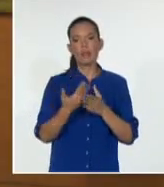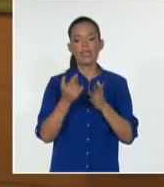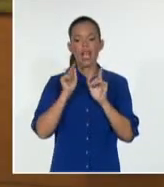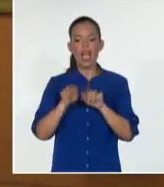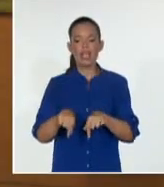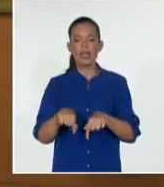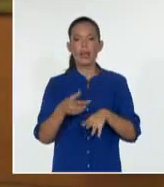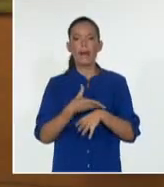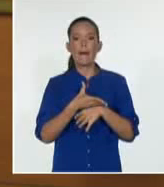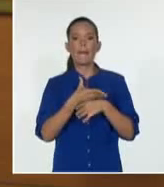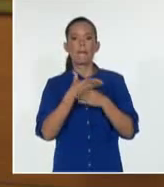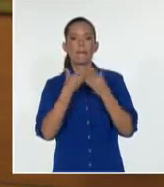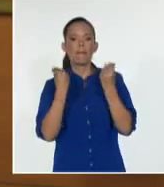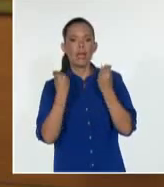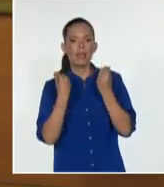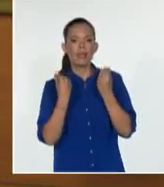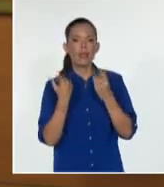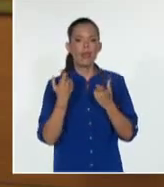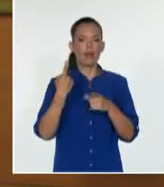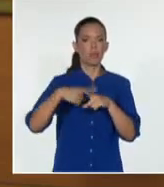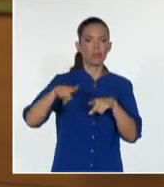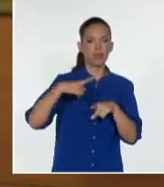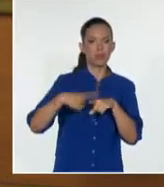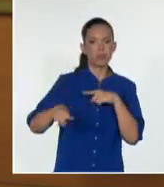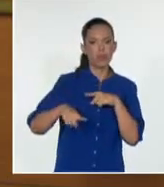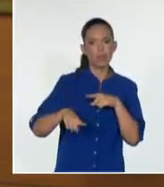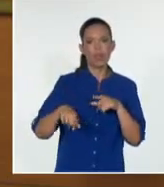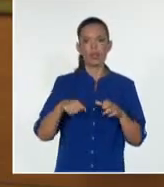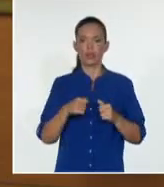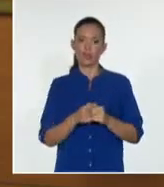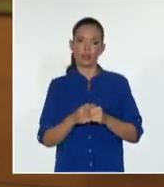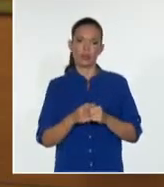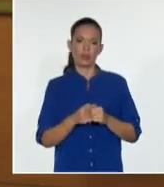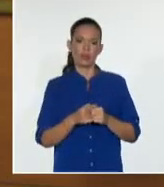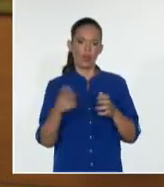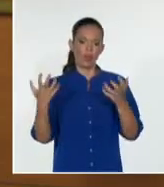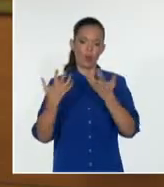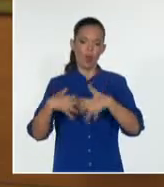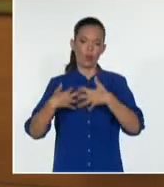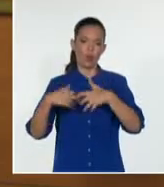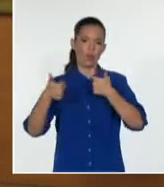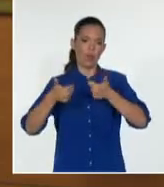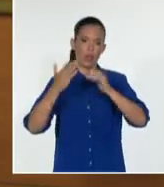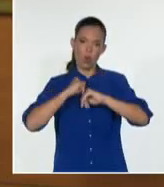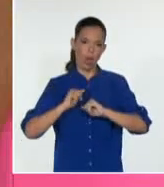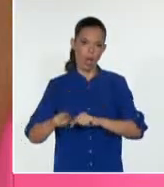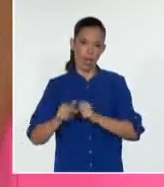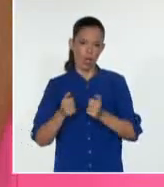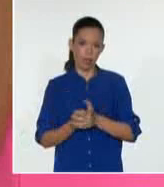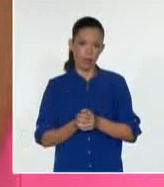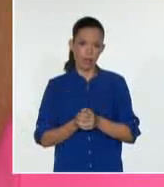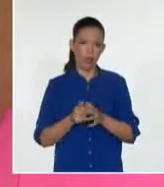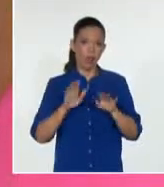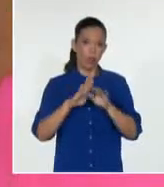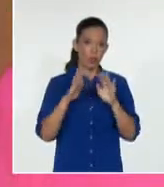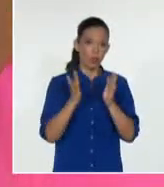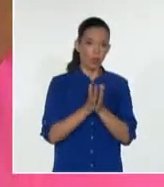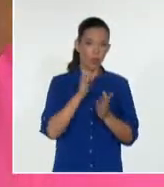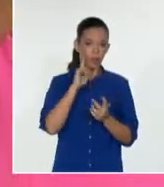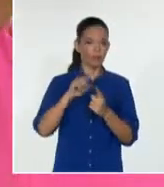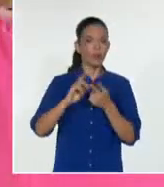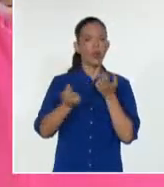pérdidas significativas estudiando sus fenómenos y todo esto lo hacemos desde la perspectiva de control interno el cumplimiento